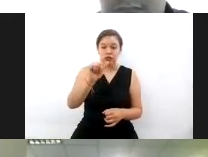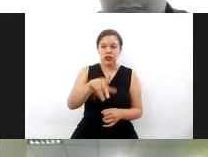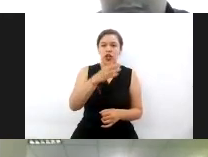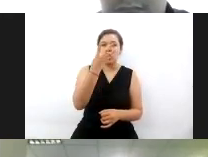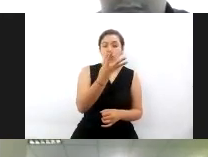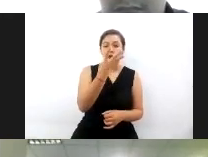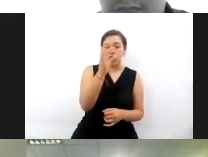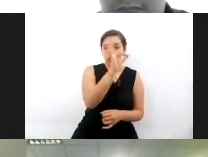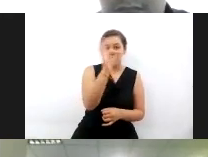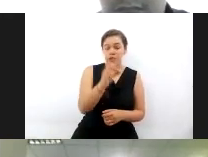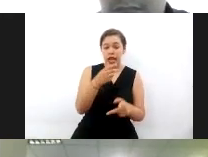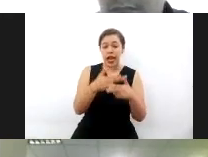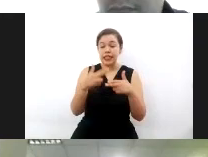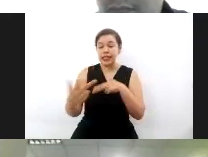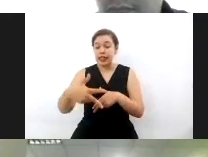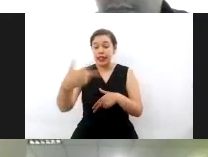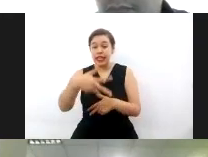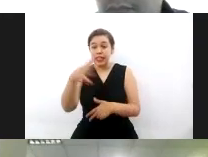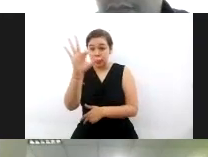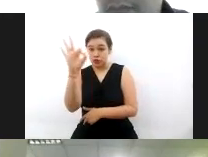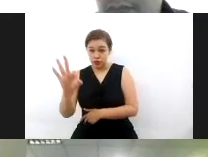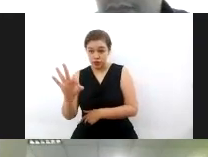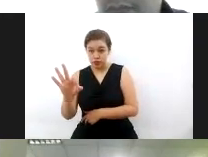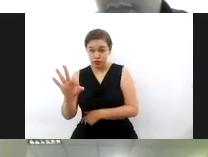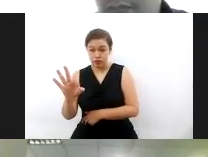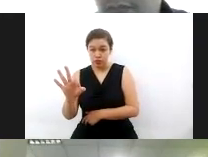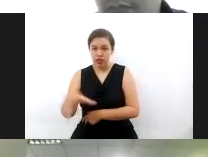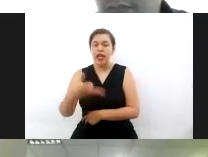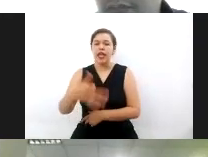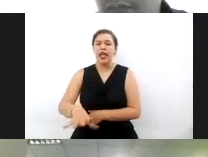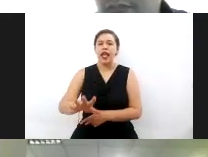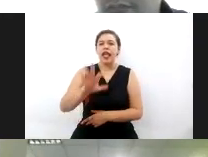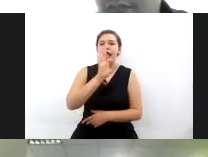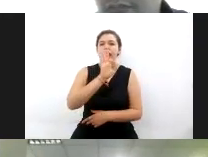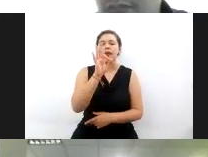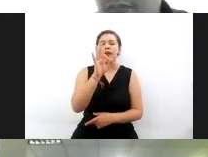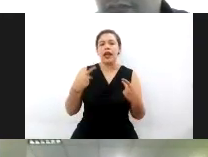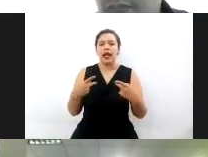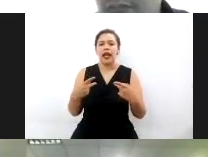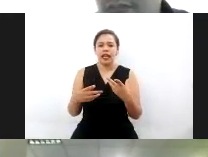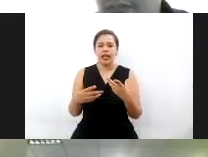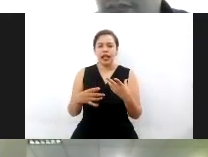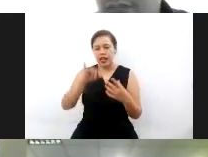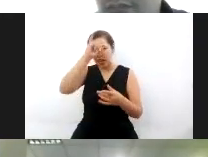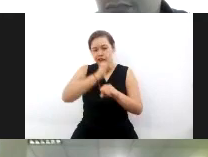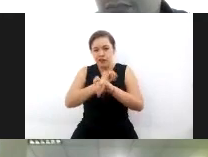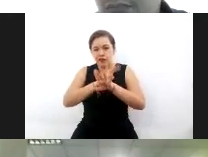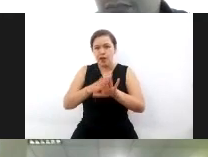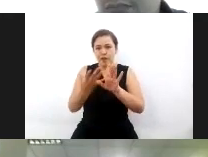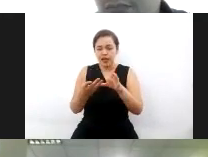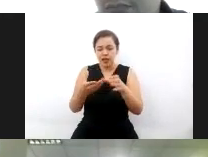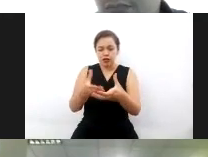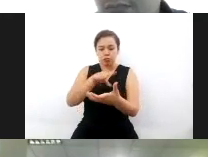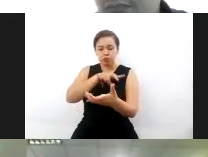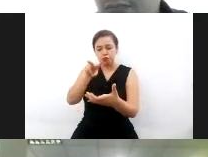4% hasta el 13%. Eso viene en la ficha técnica de cada producto que ustedes utilicen y ustedes lo van